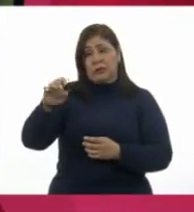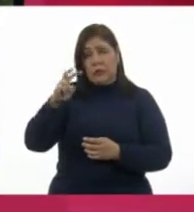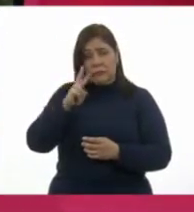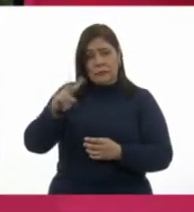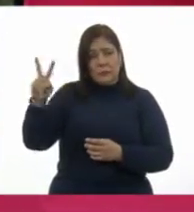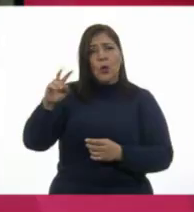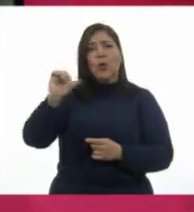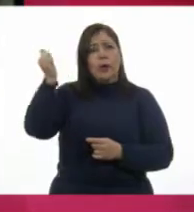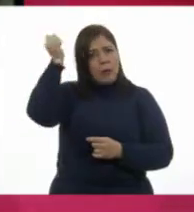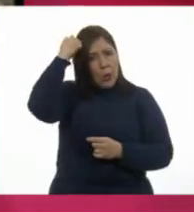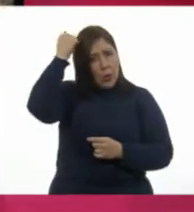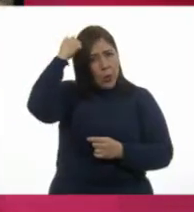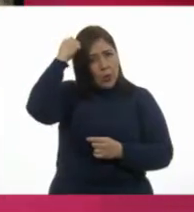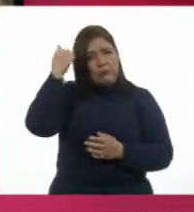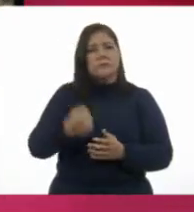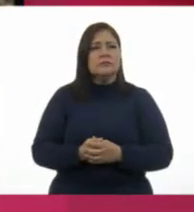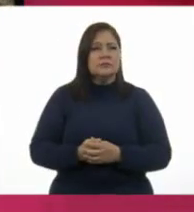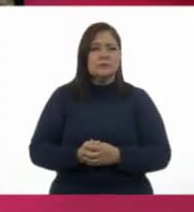coco,